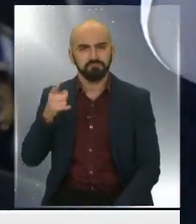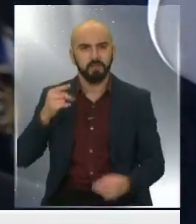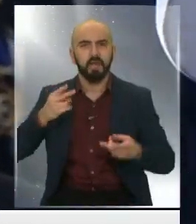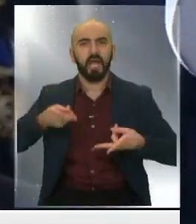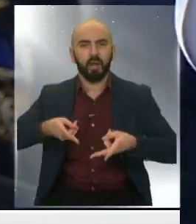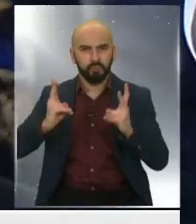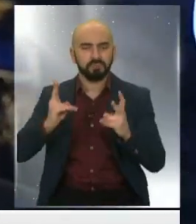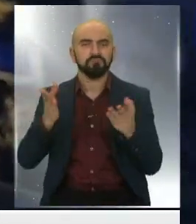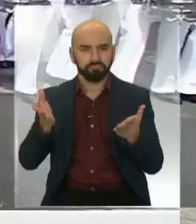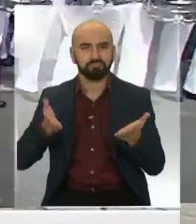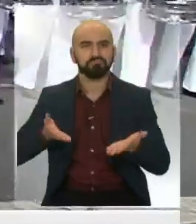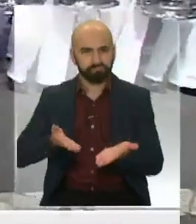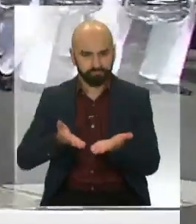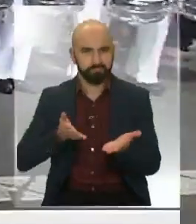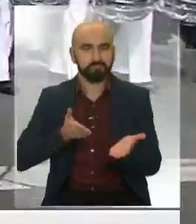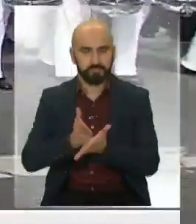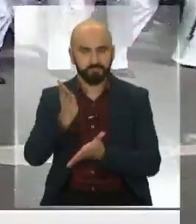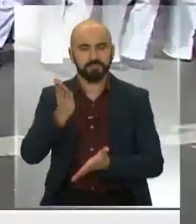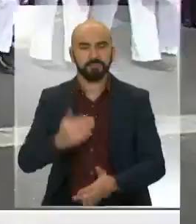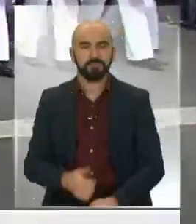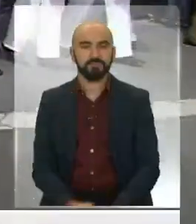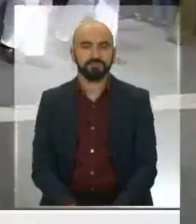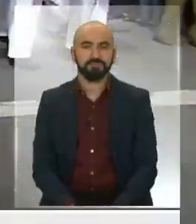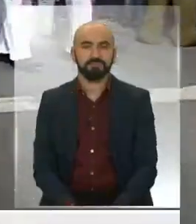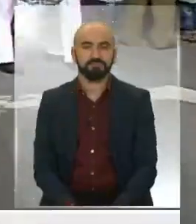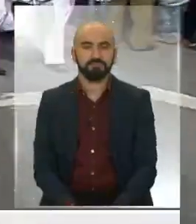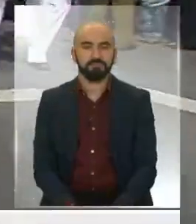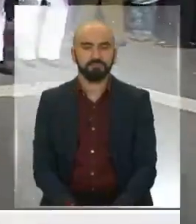para iniciar el desfile.